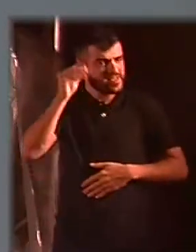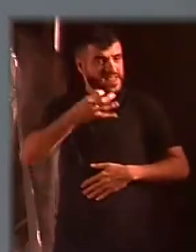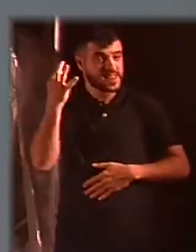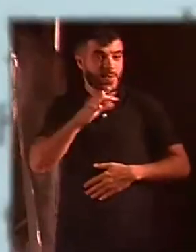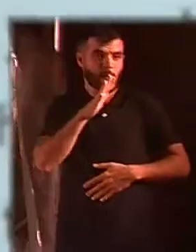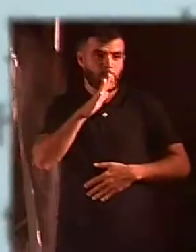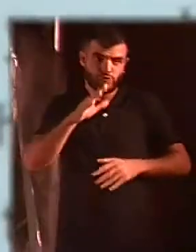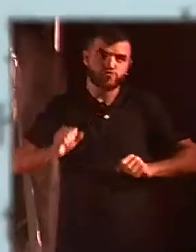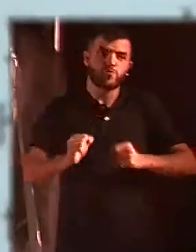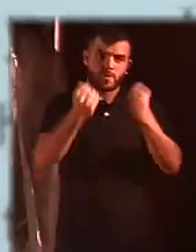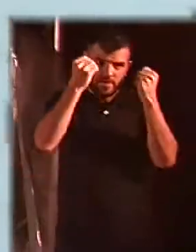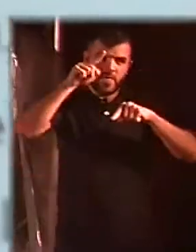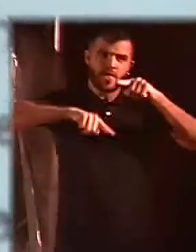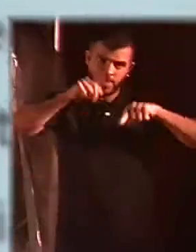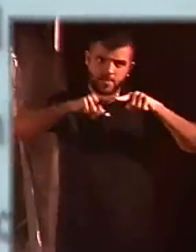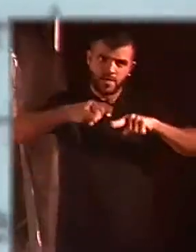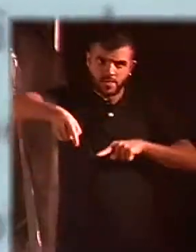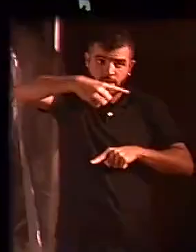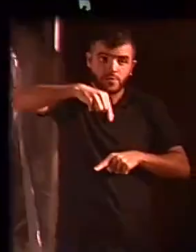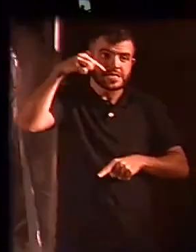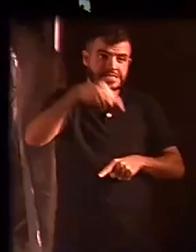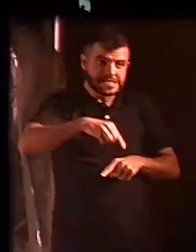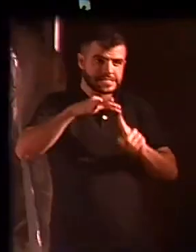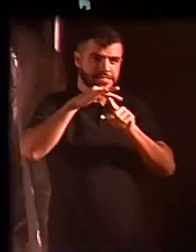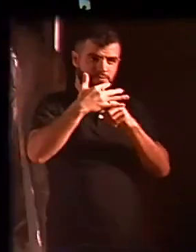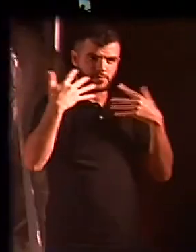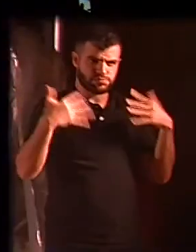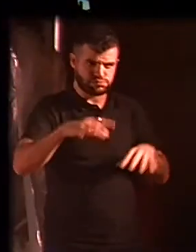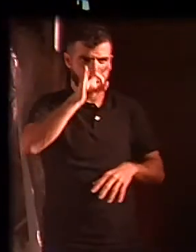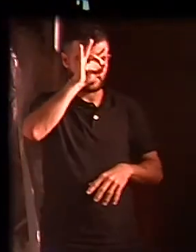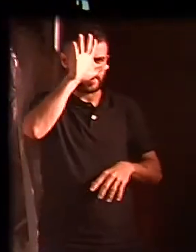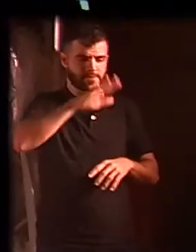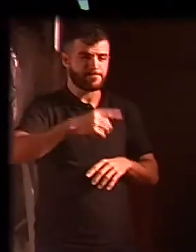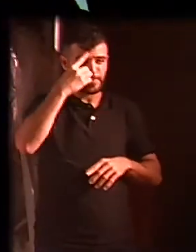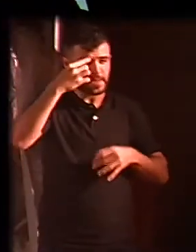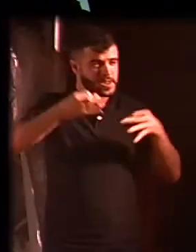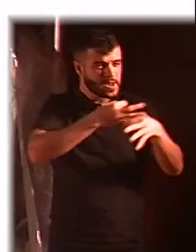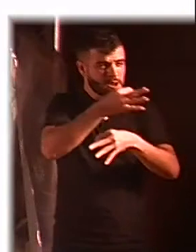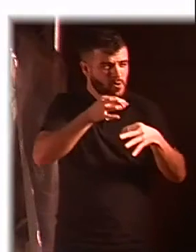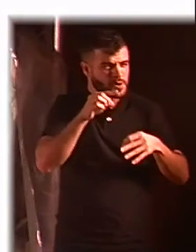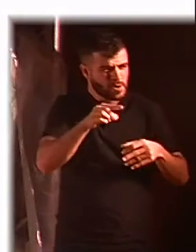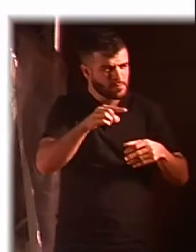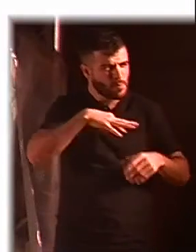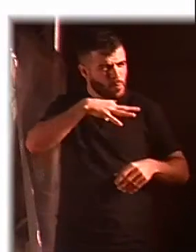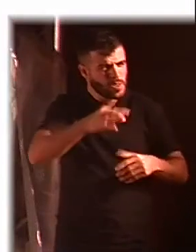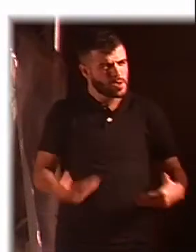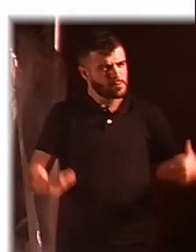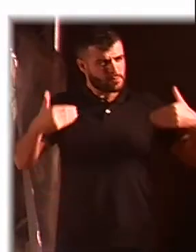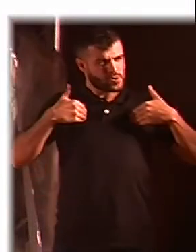ello y aquí es donde la cosa se flipa mucho. ¿Podrían estas neuronas ser responsables de la